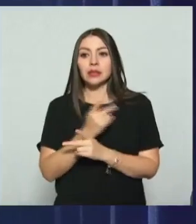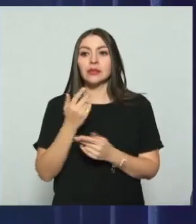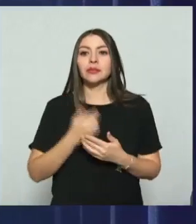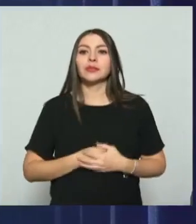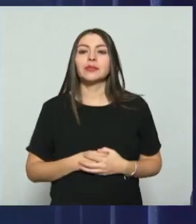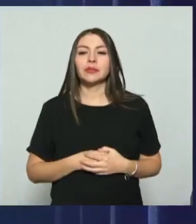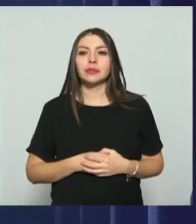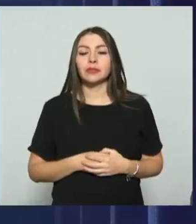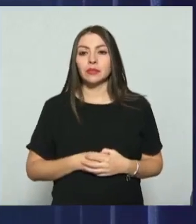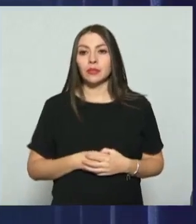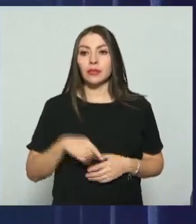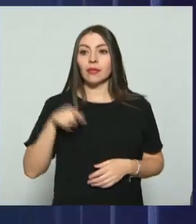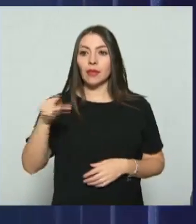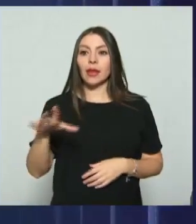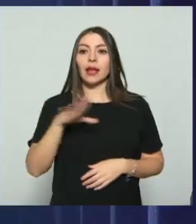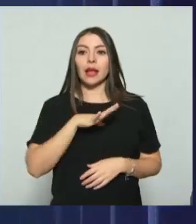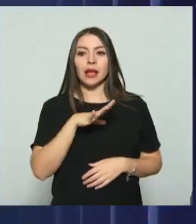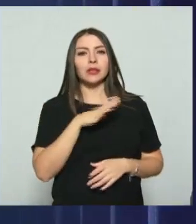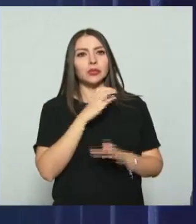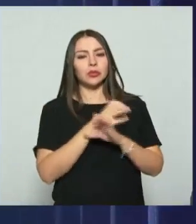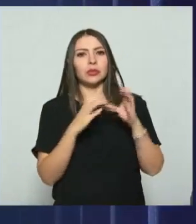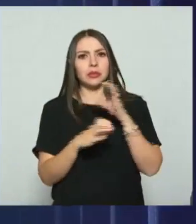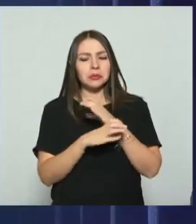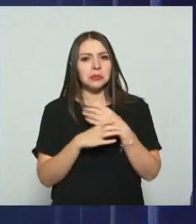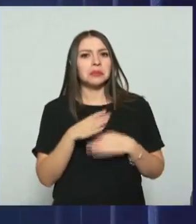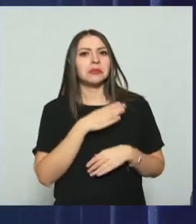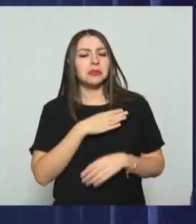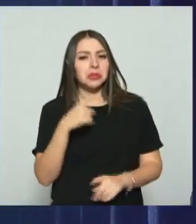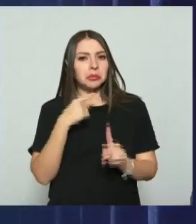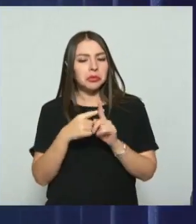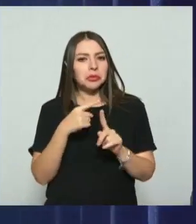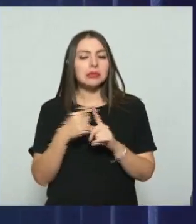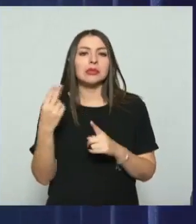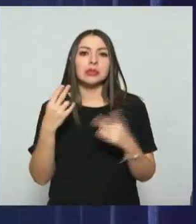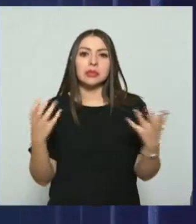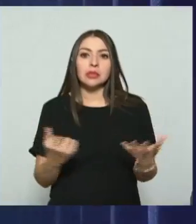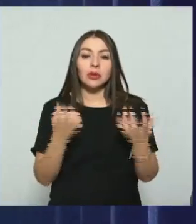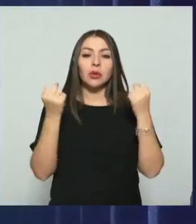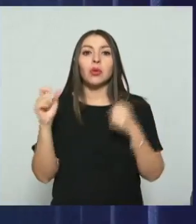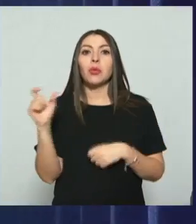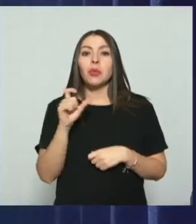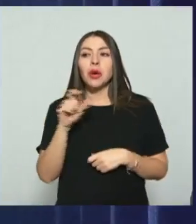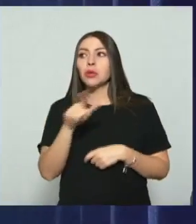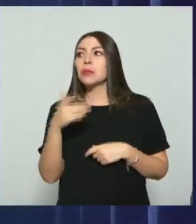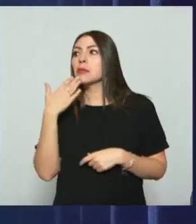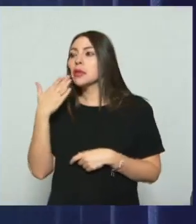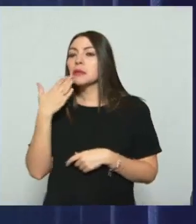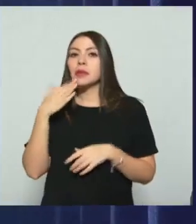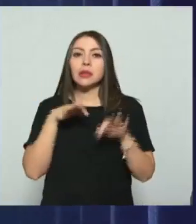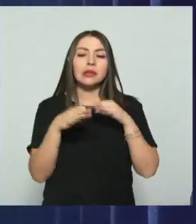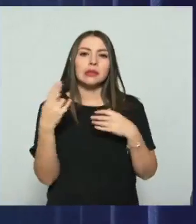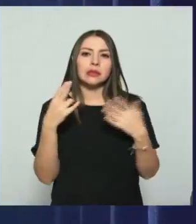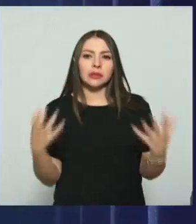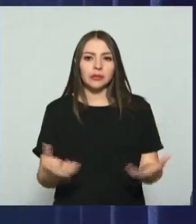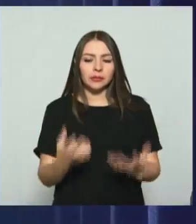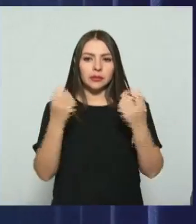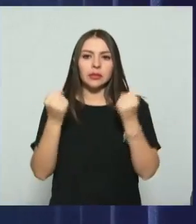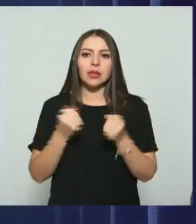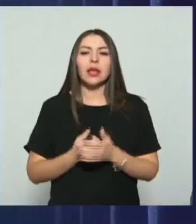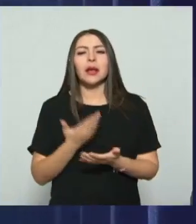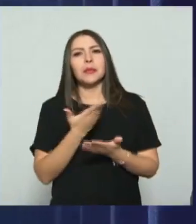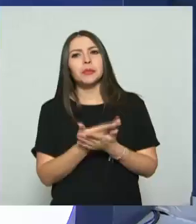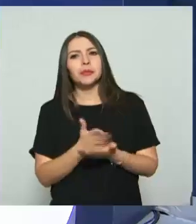digo por fortuna, lo positivo que hay que rescatar y que sí hay que expresar cuando sí se están haciendo las cosas. Hay también muchos